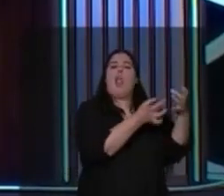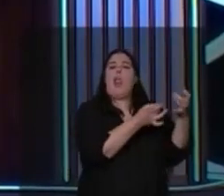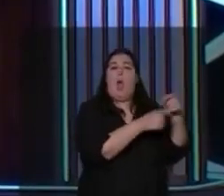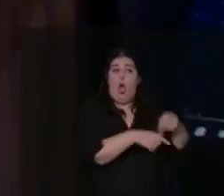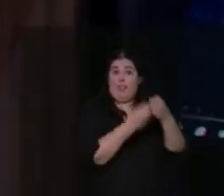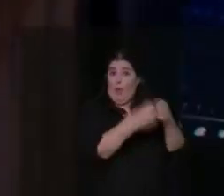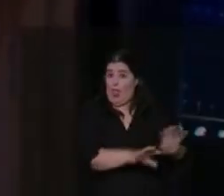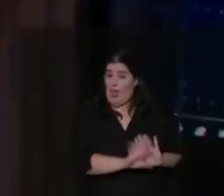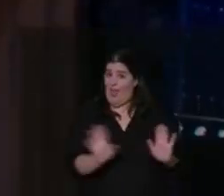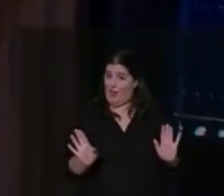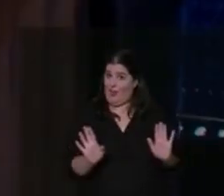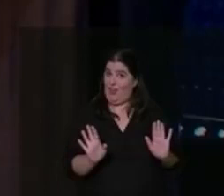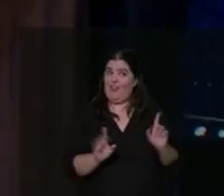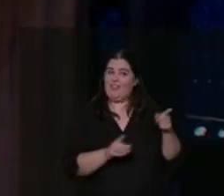hoy.